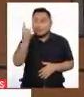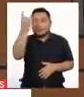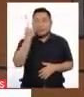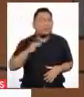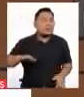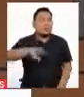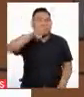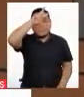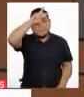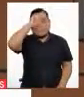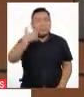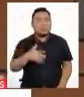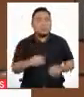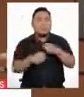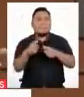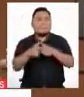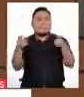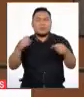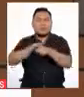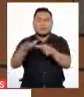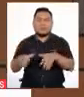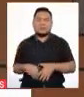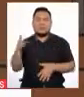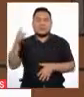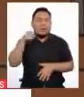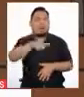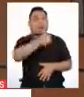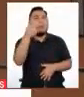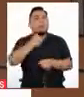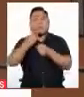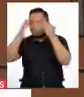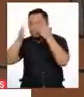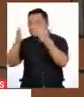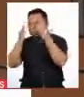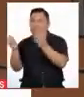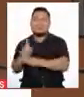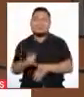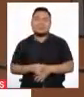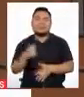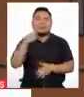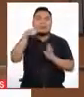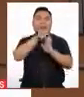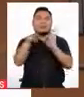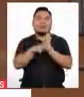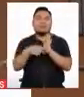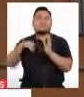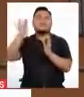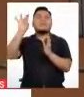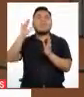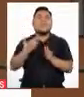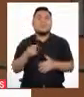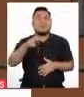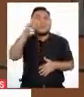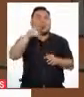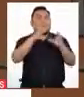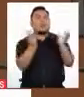nacional que estamos viviendo. Hay que ser consciente de ello. O no podemos sacar normas como que no estuviera pasando nada en el Perú y en el